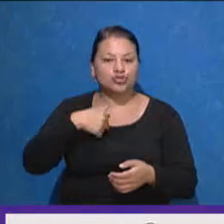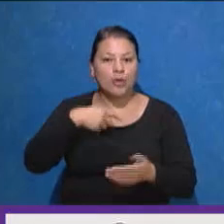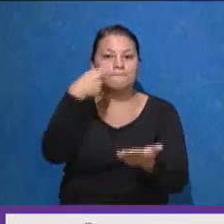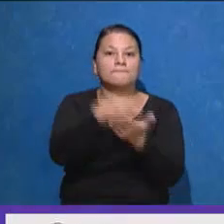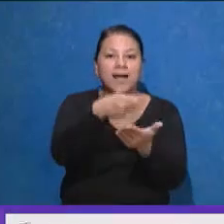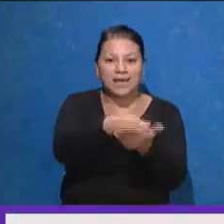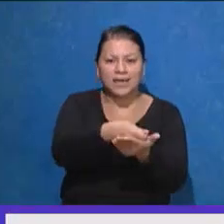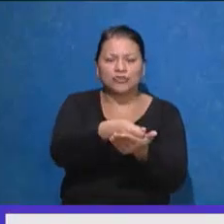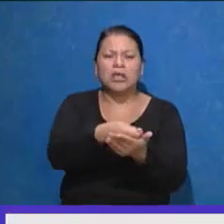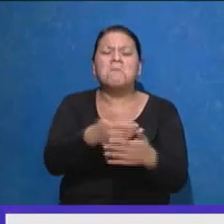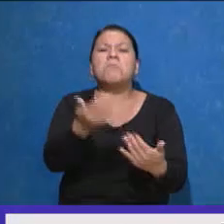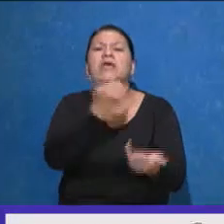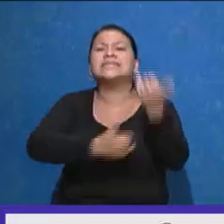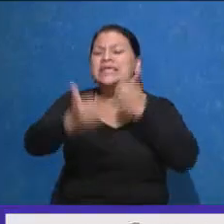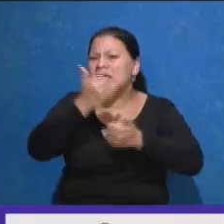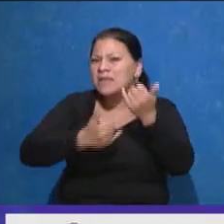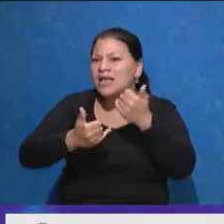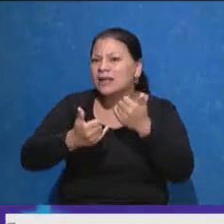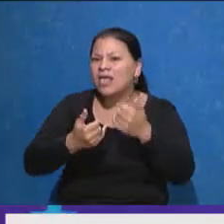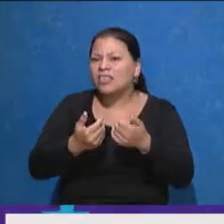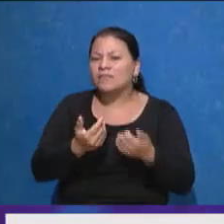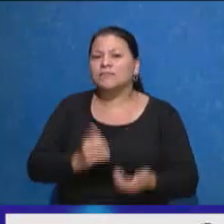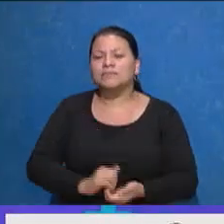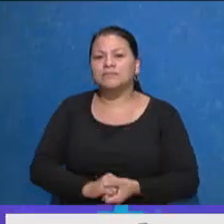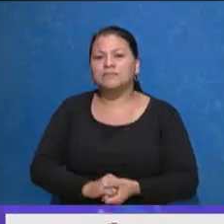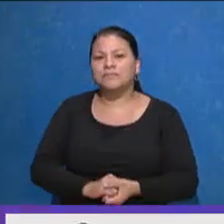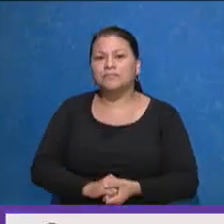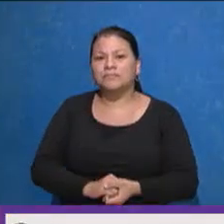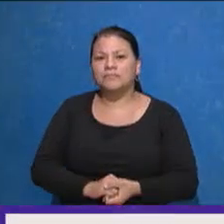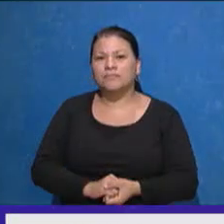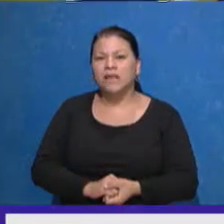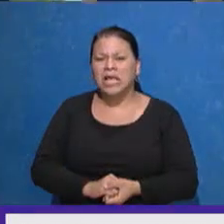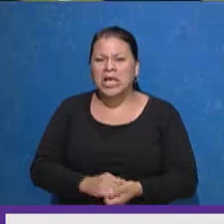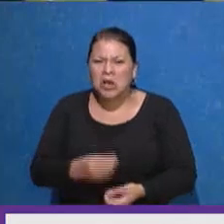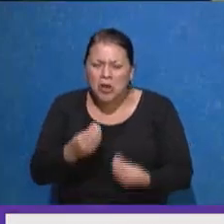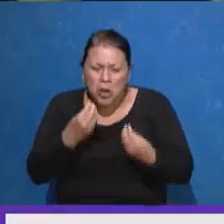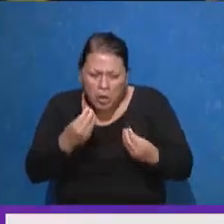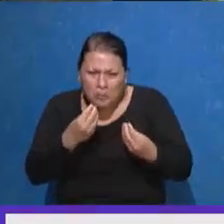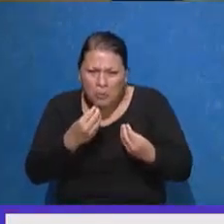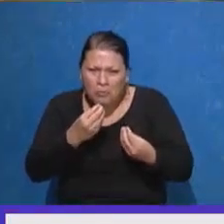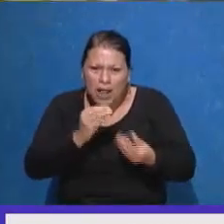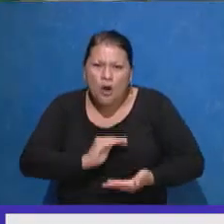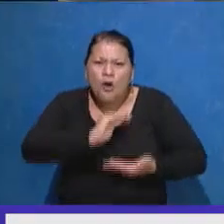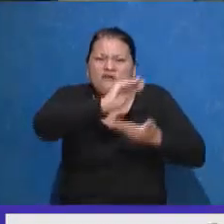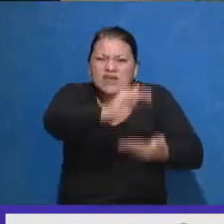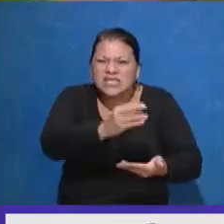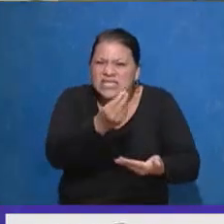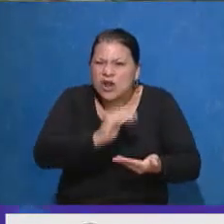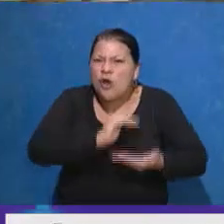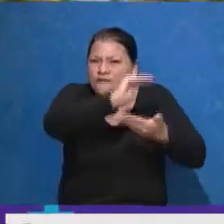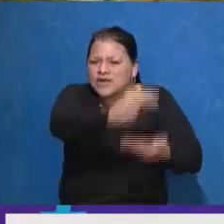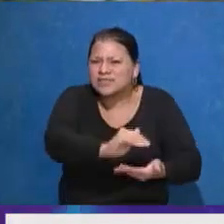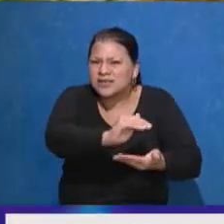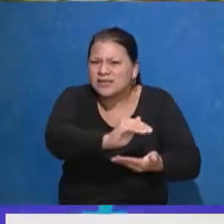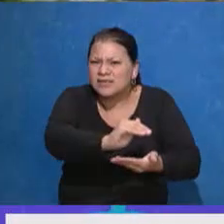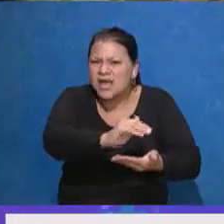¿me podés explicar de dónde sacamos para ofrecer dinero a